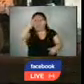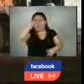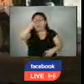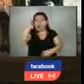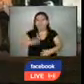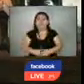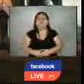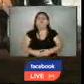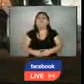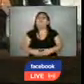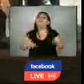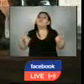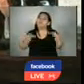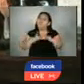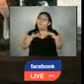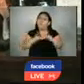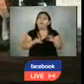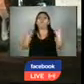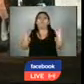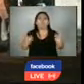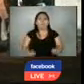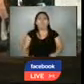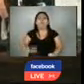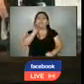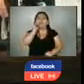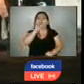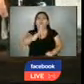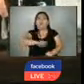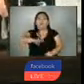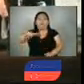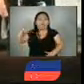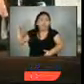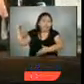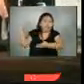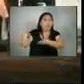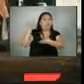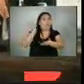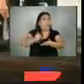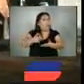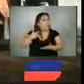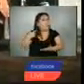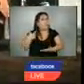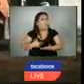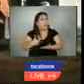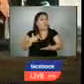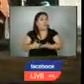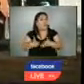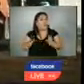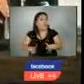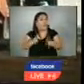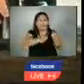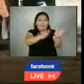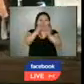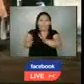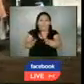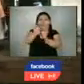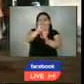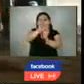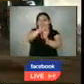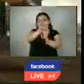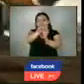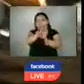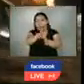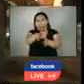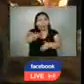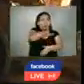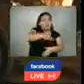Y vale decir que es una inversión muy grande. Es una inversión solo en la fase 1, solo en estos 22 municipios,